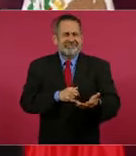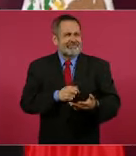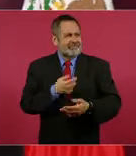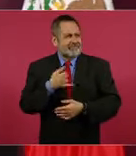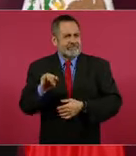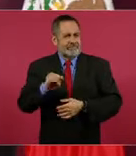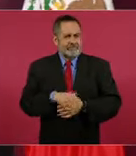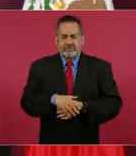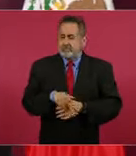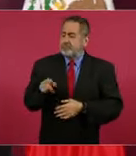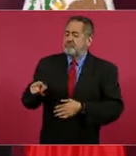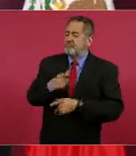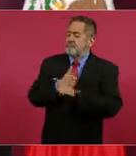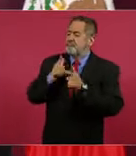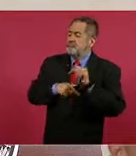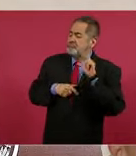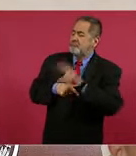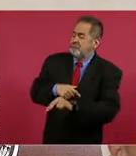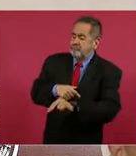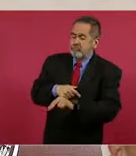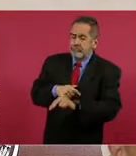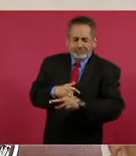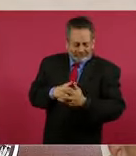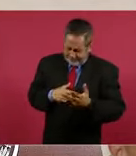negar la libertad,